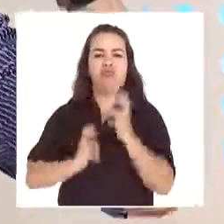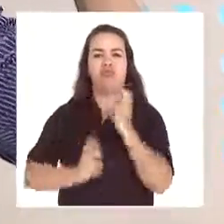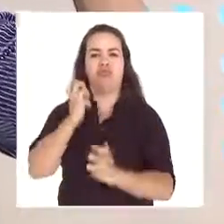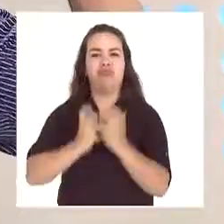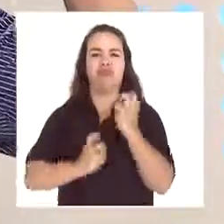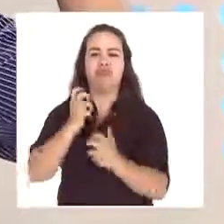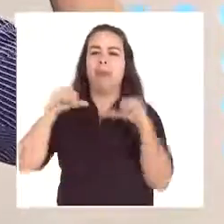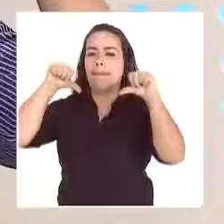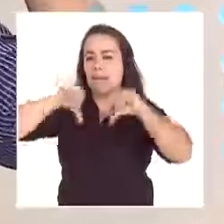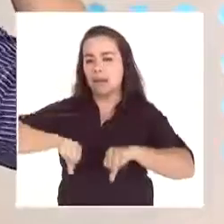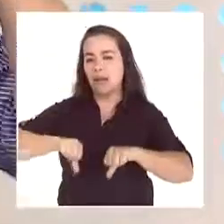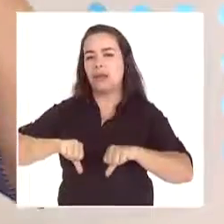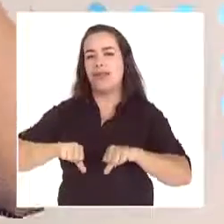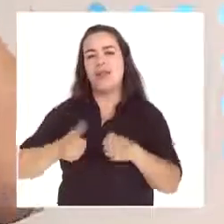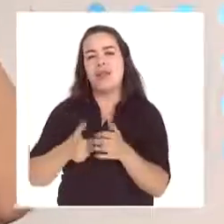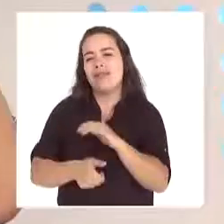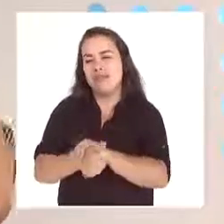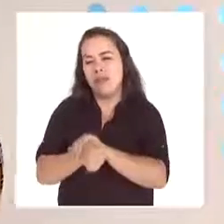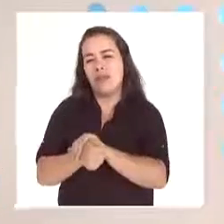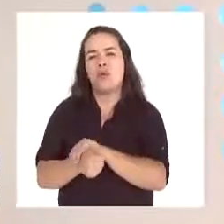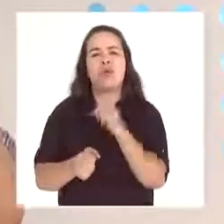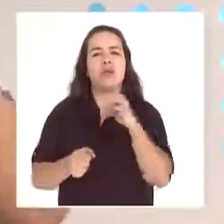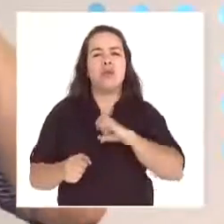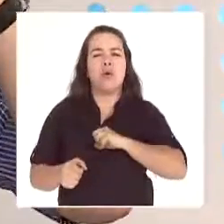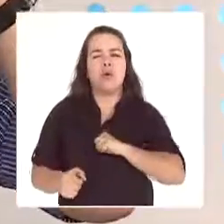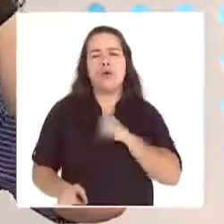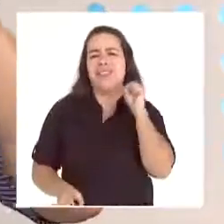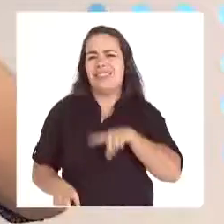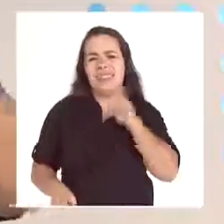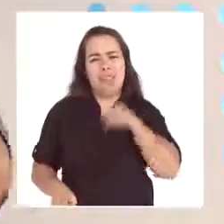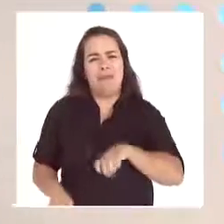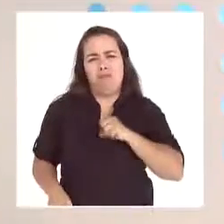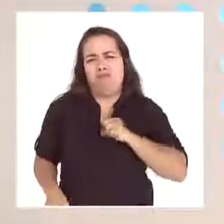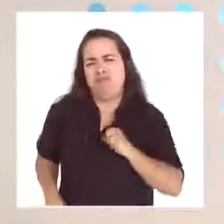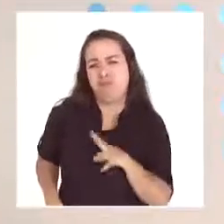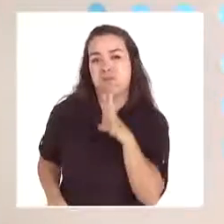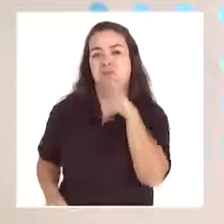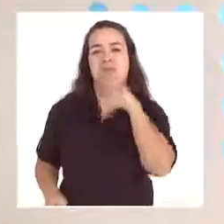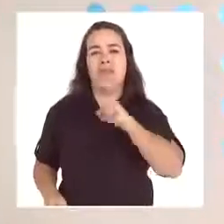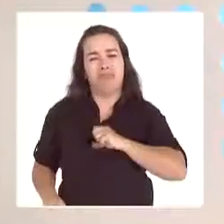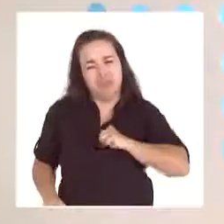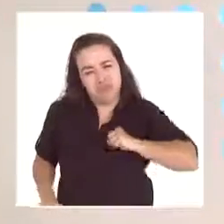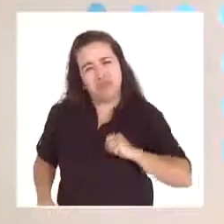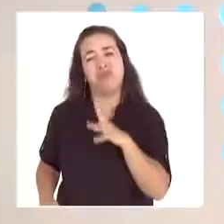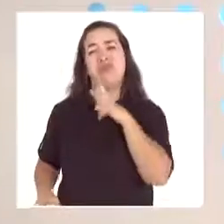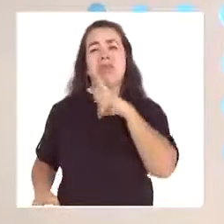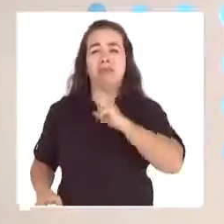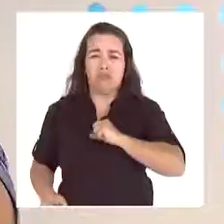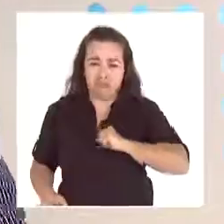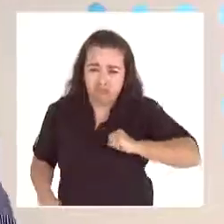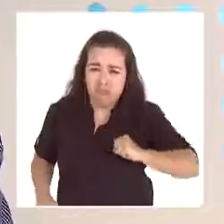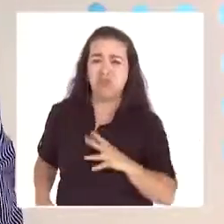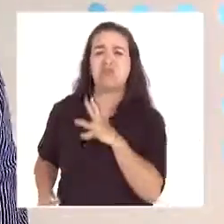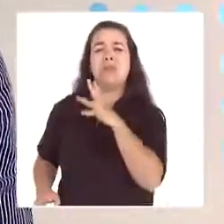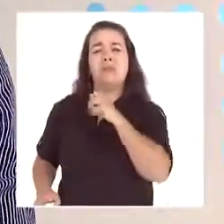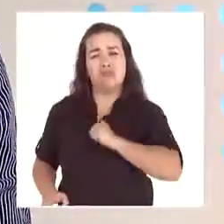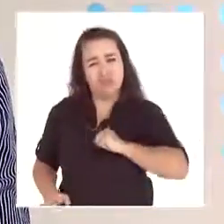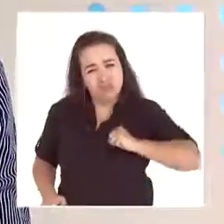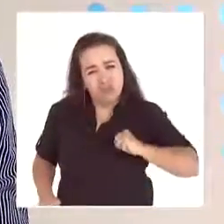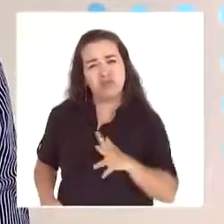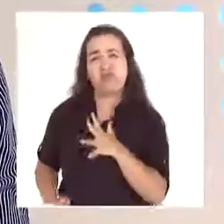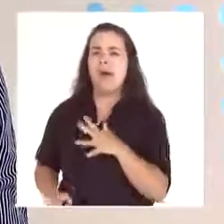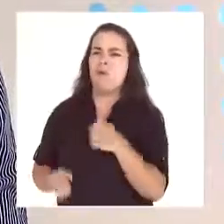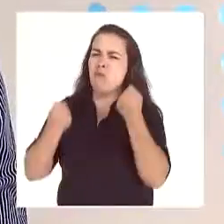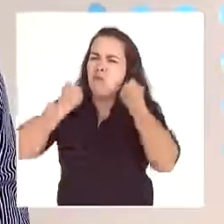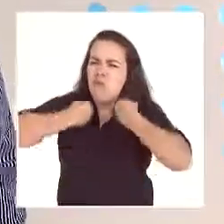corazón. Entonces el corazón tiene que hacer muchísima fuerza para expulsar esa sangre. Eso se llama hipertensión sistólica. Pero como